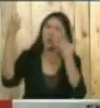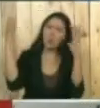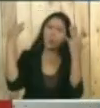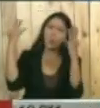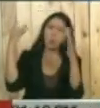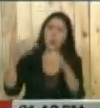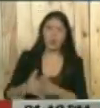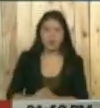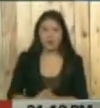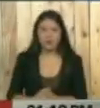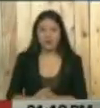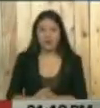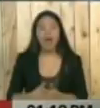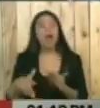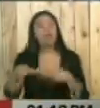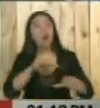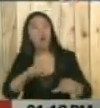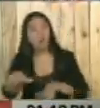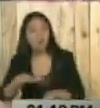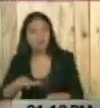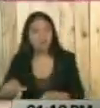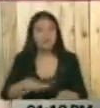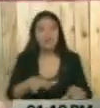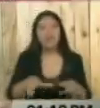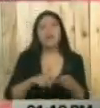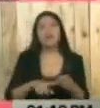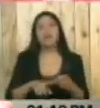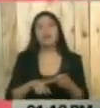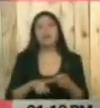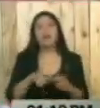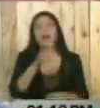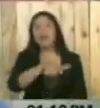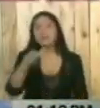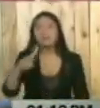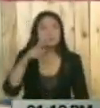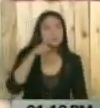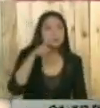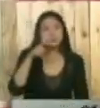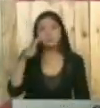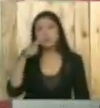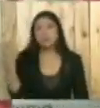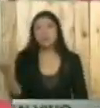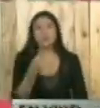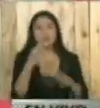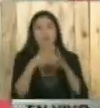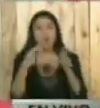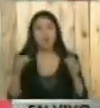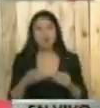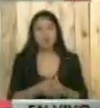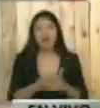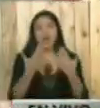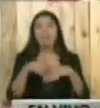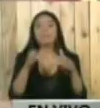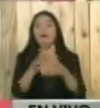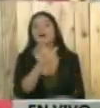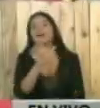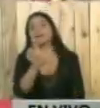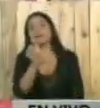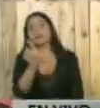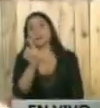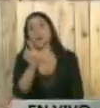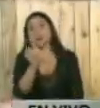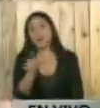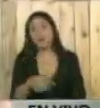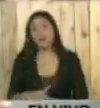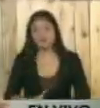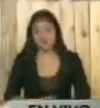a la UVC, a los patrulleros y patrulleras, al Partido Socialista Unido de